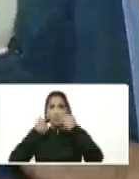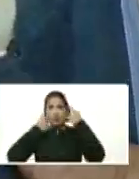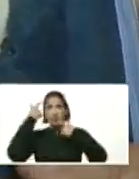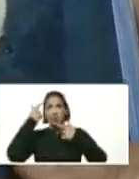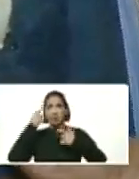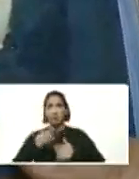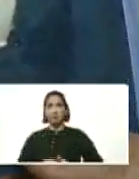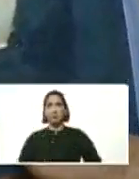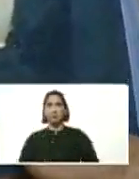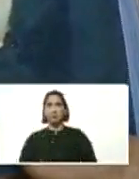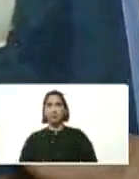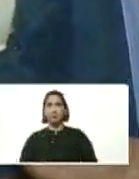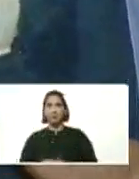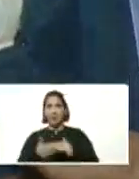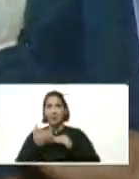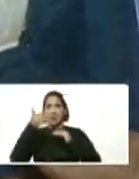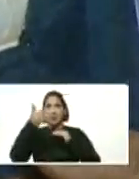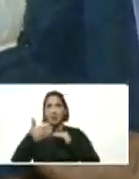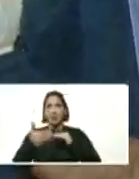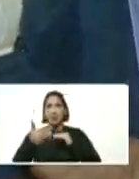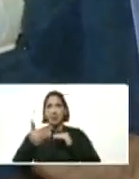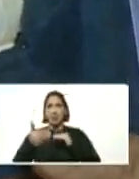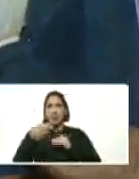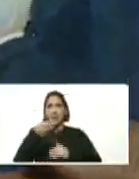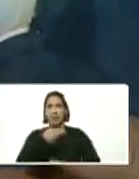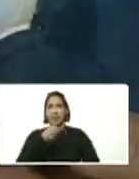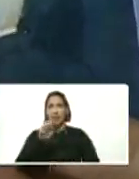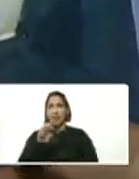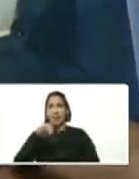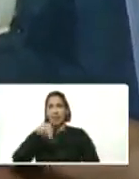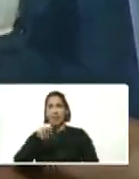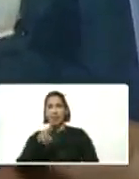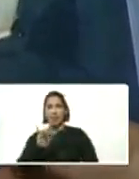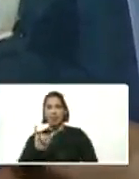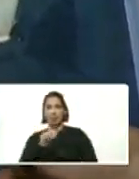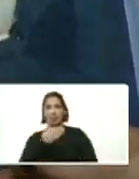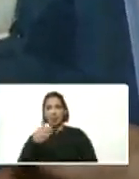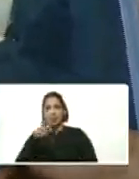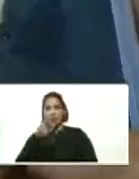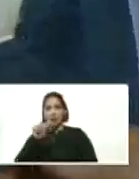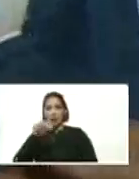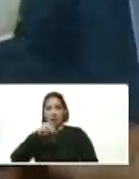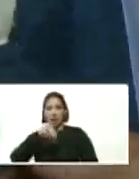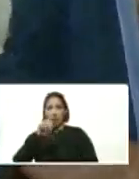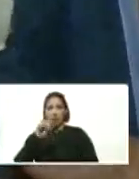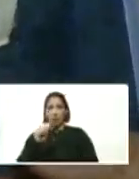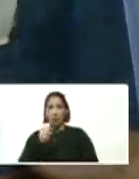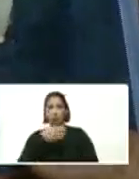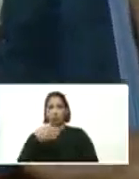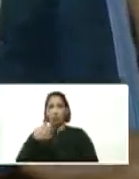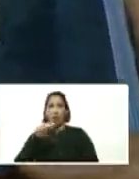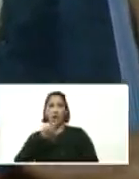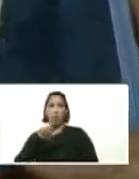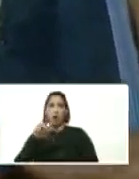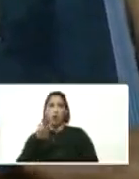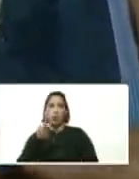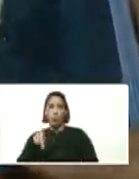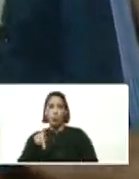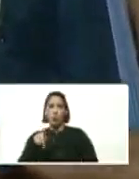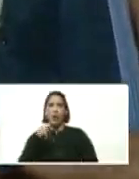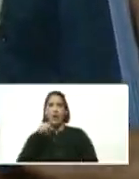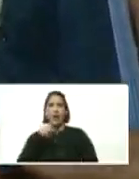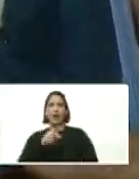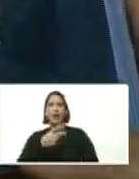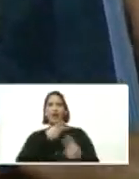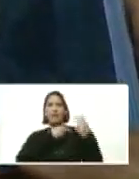Chávez. Detrás está Henry Ramos Alup, quien era el jefe de la fracción parlamentaria de Acción